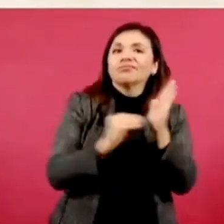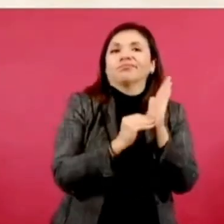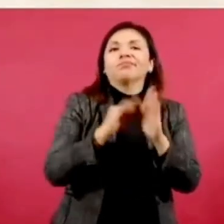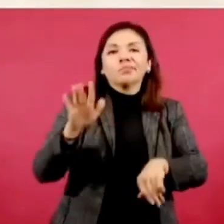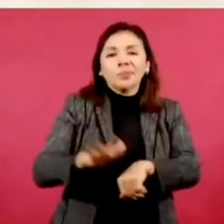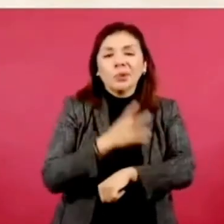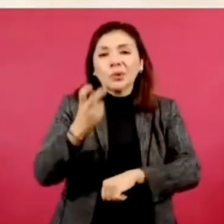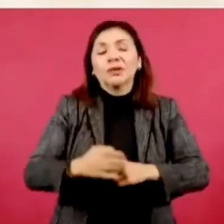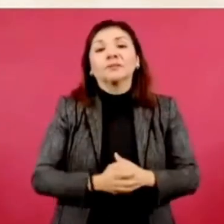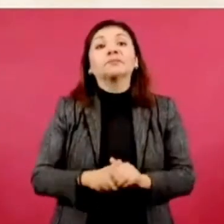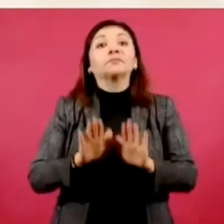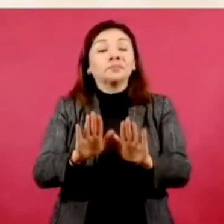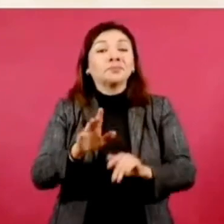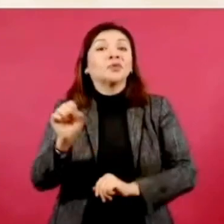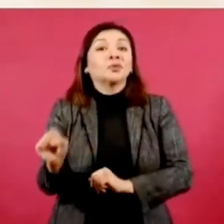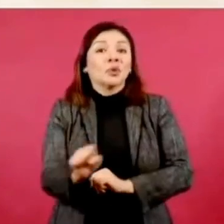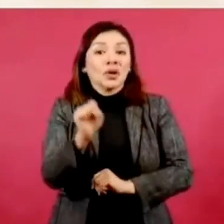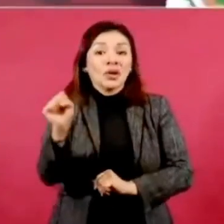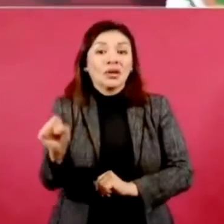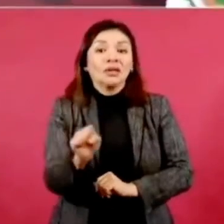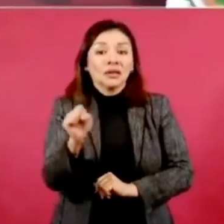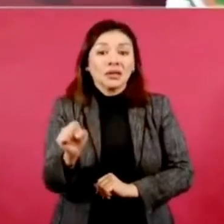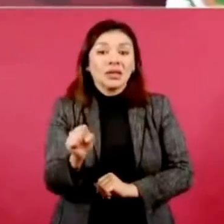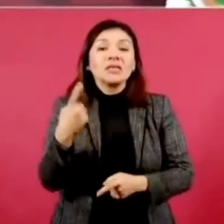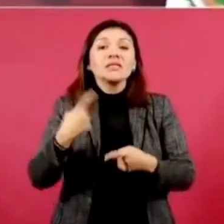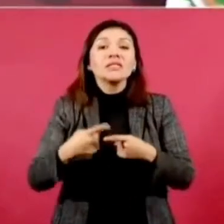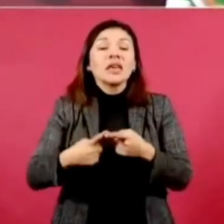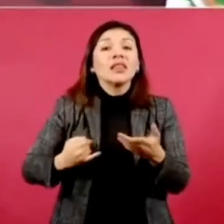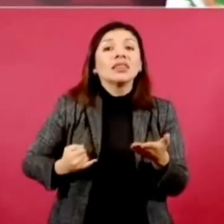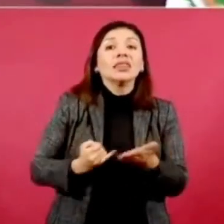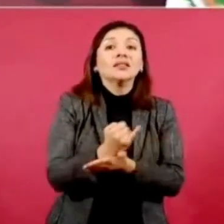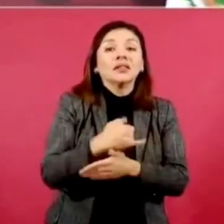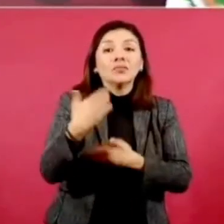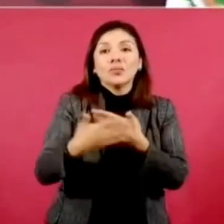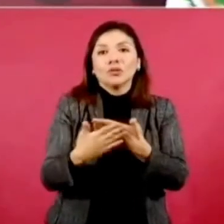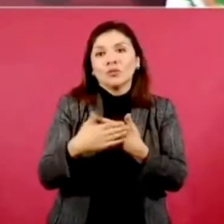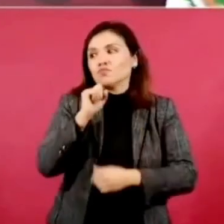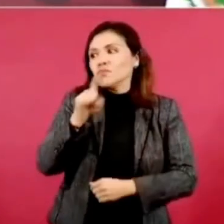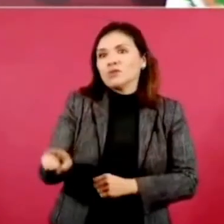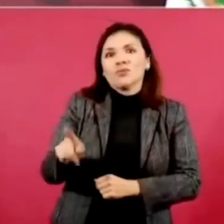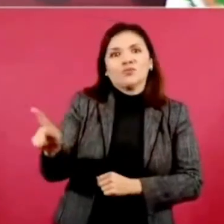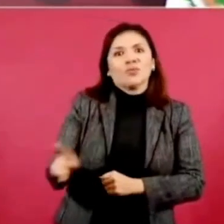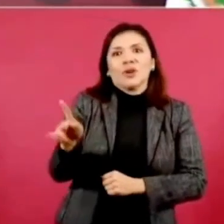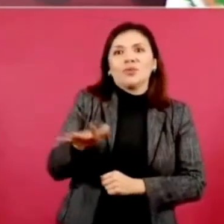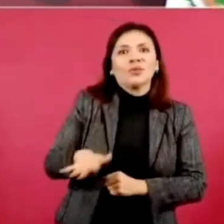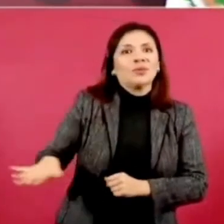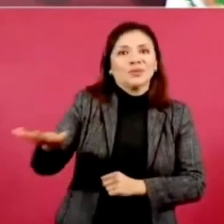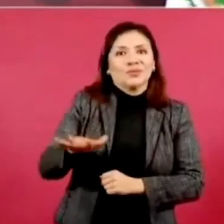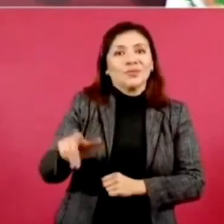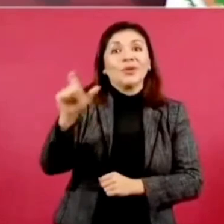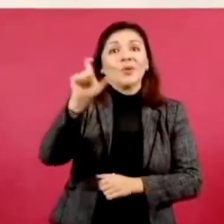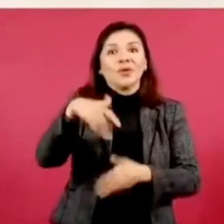Y afortunadamente va a decidir el pueblo en la elección.